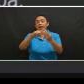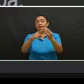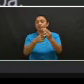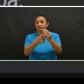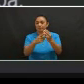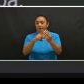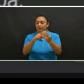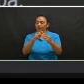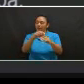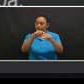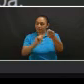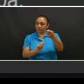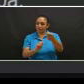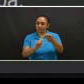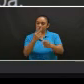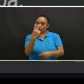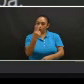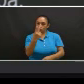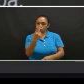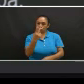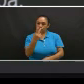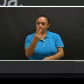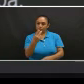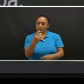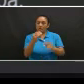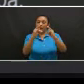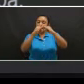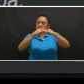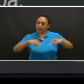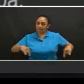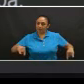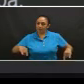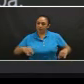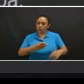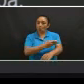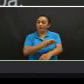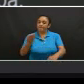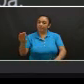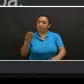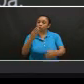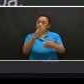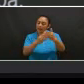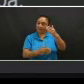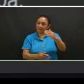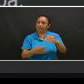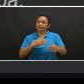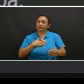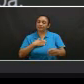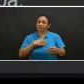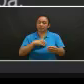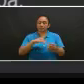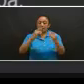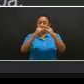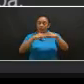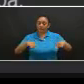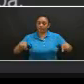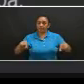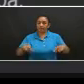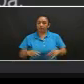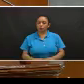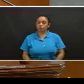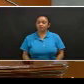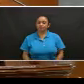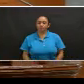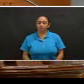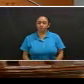campamento que tengo. Mejor mando a la mitad de mis mujeres con esta, por si Esaú viene y se mata a esta, me quedan por lo menos, me quedan